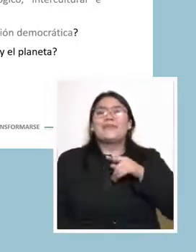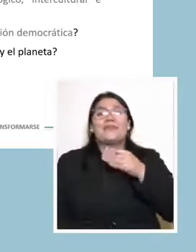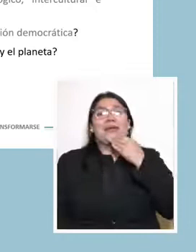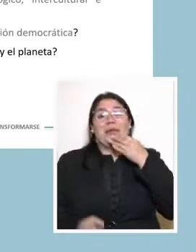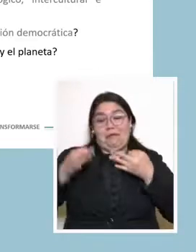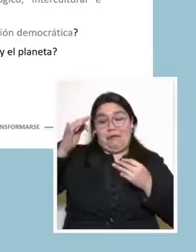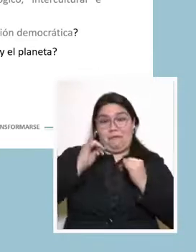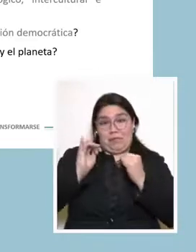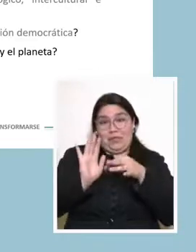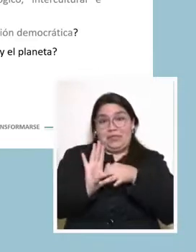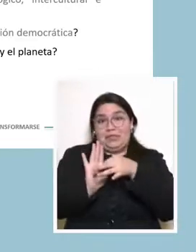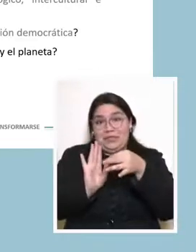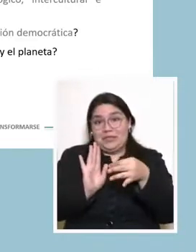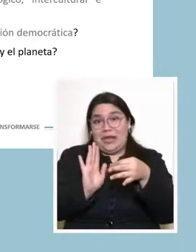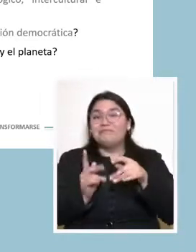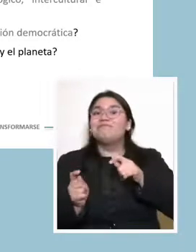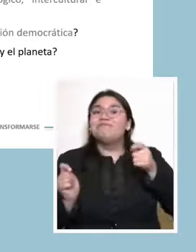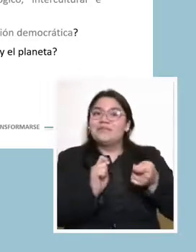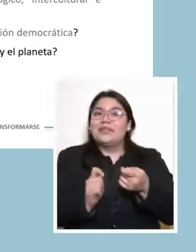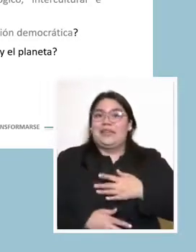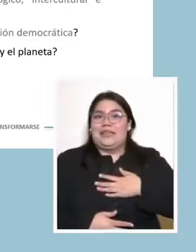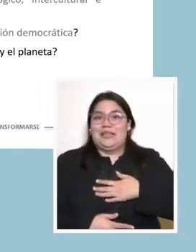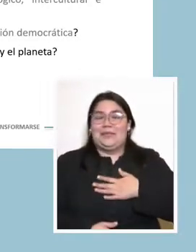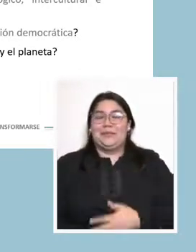informe. Finalmente,